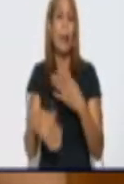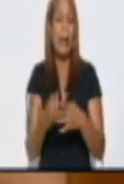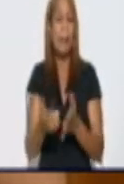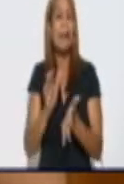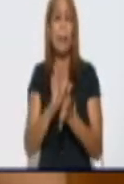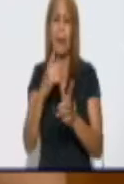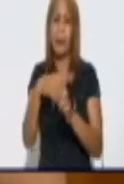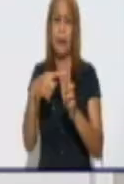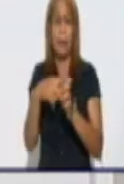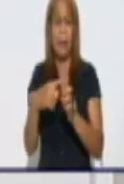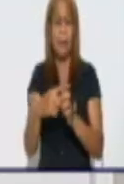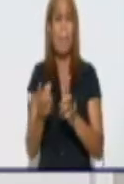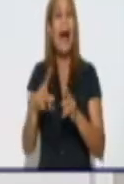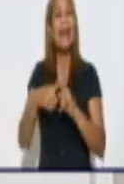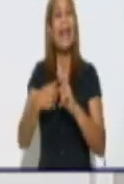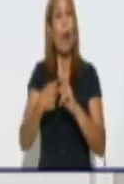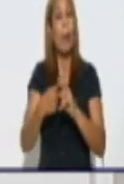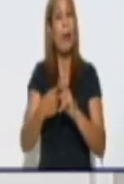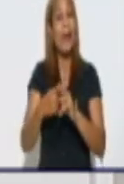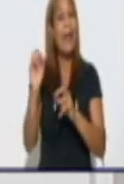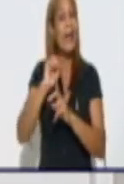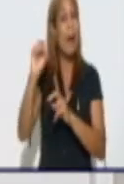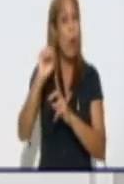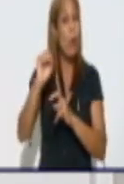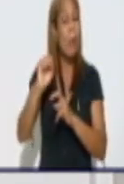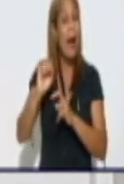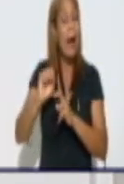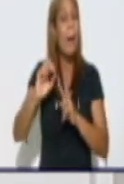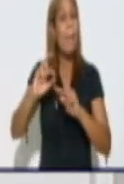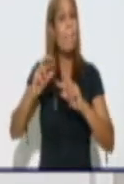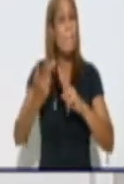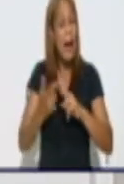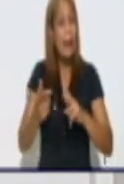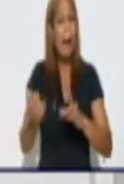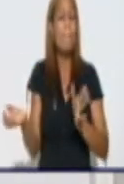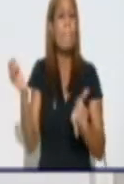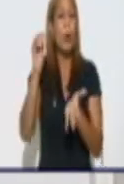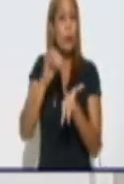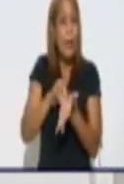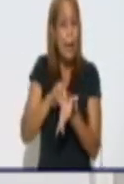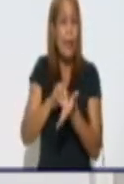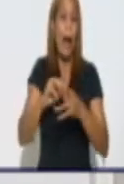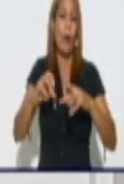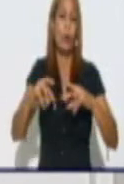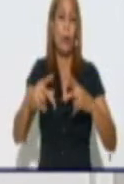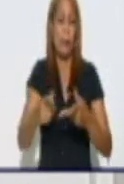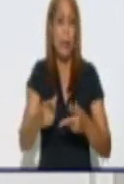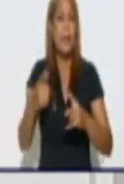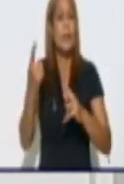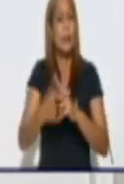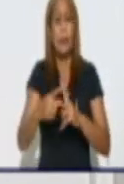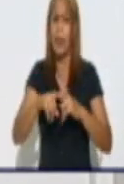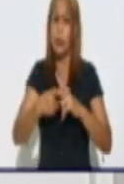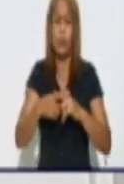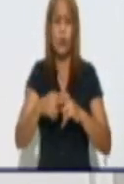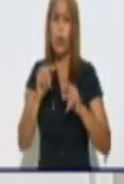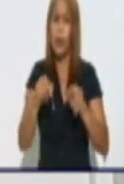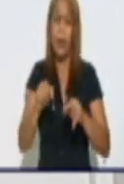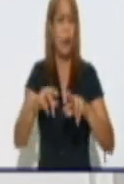la bomba, volverla a montar, a riesgo de que vuelva a pasar lo mismo, porque la solución es volver a hacer otro pozo,